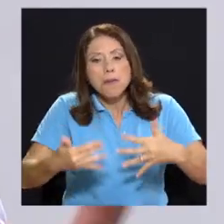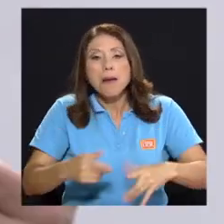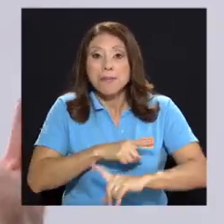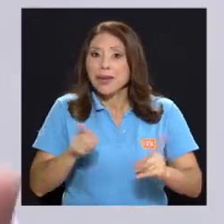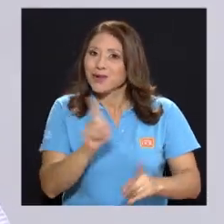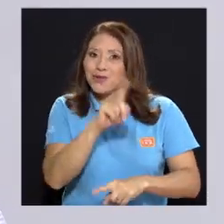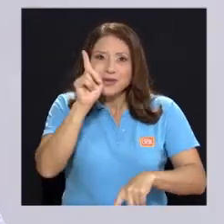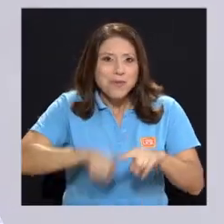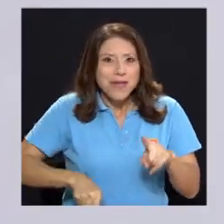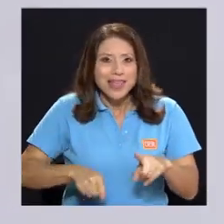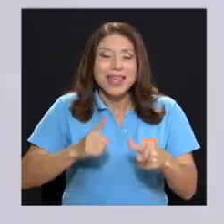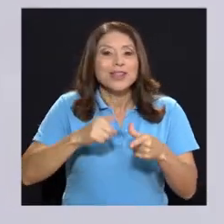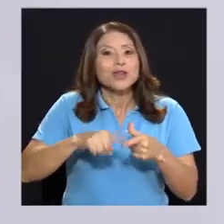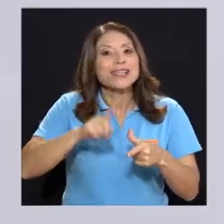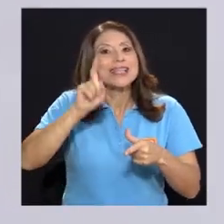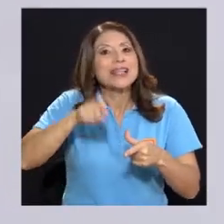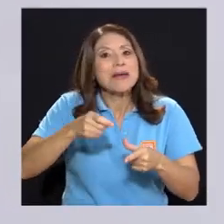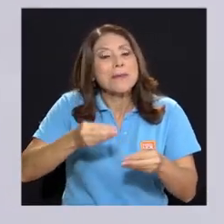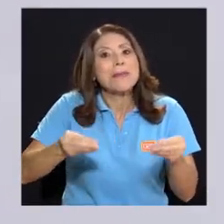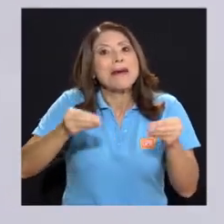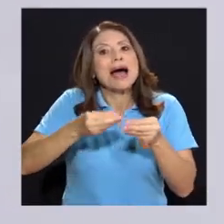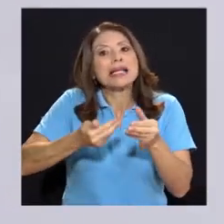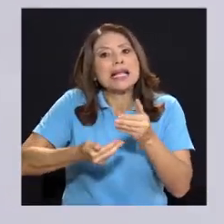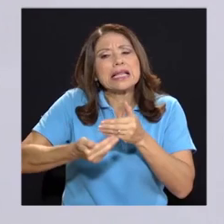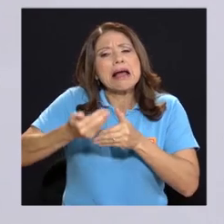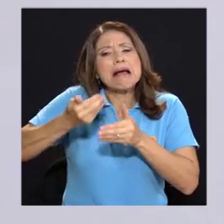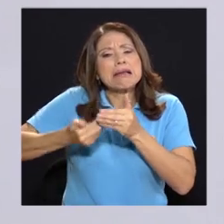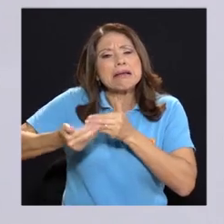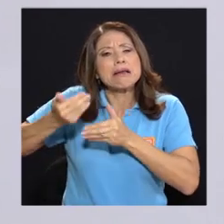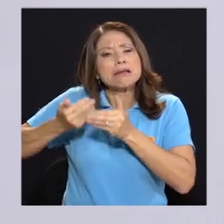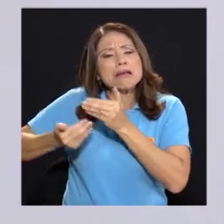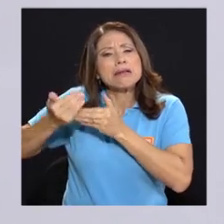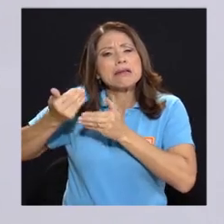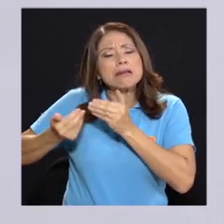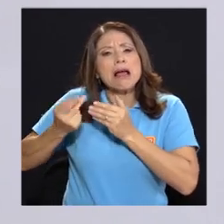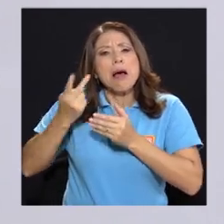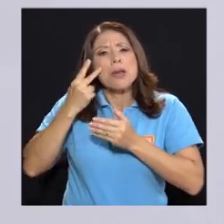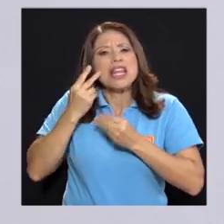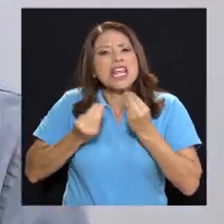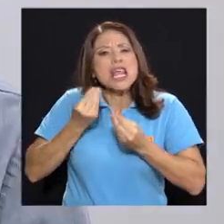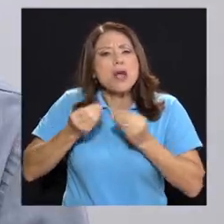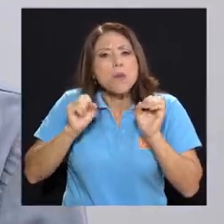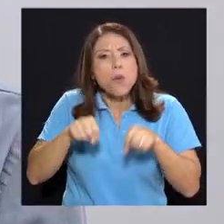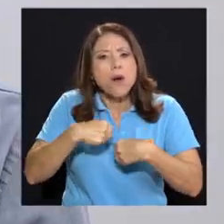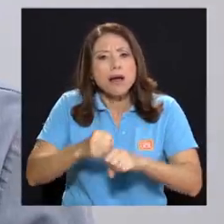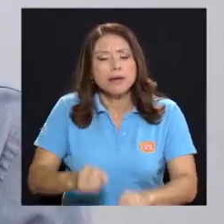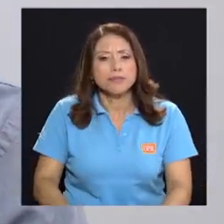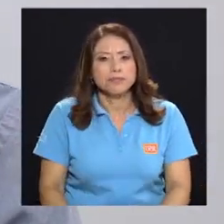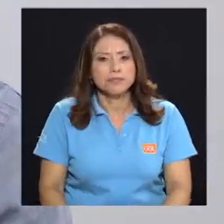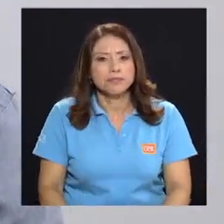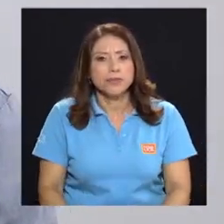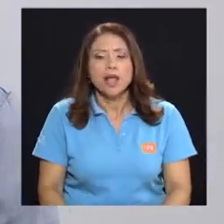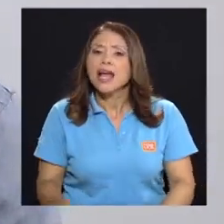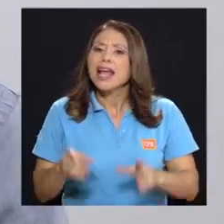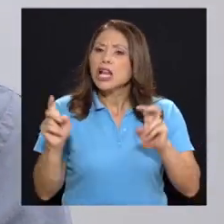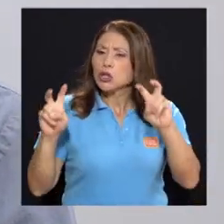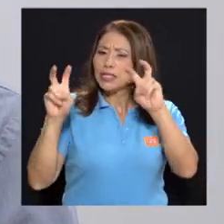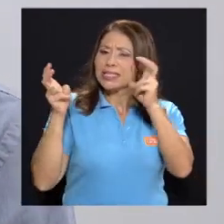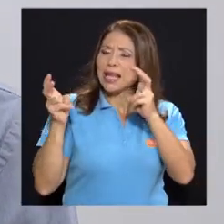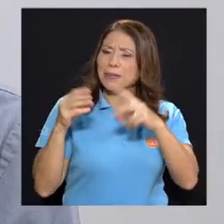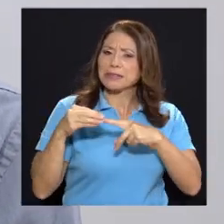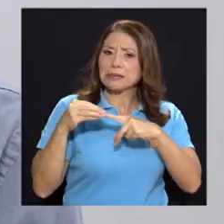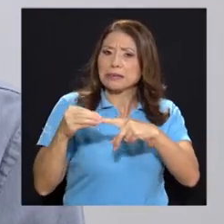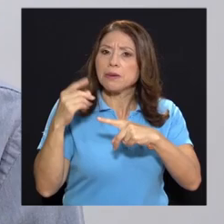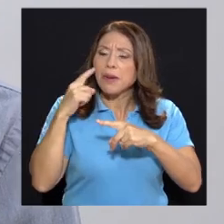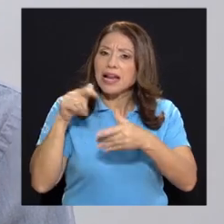había que ir más atrás a la carpintería a tratar de ver hasta dónde se podía llegar cuáles eran los grandes temas estudiarán los